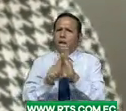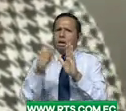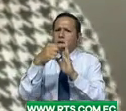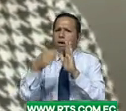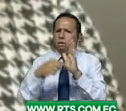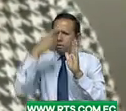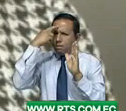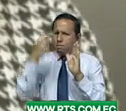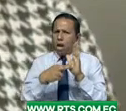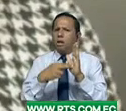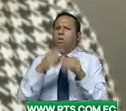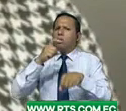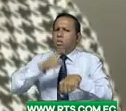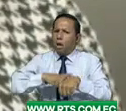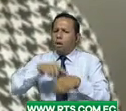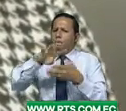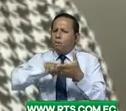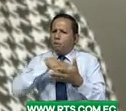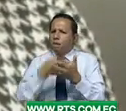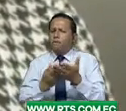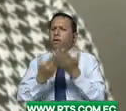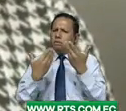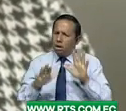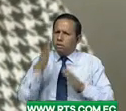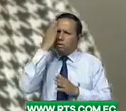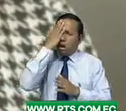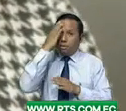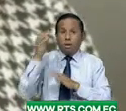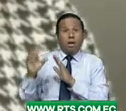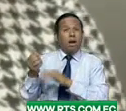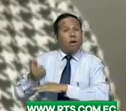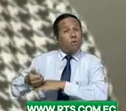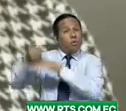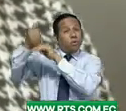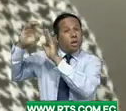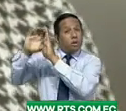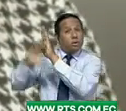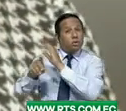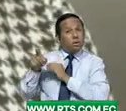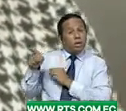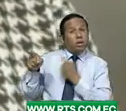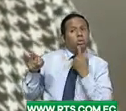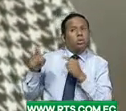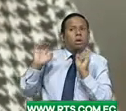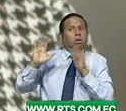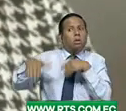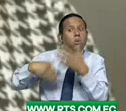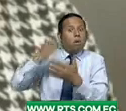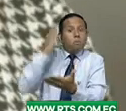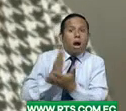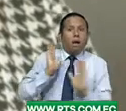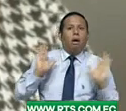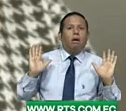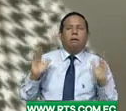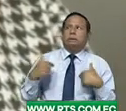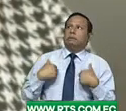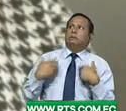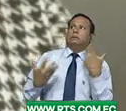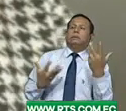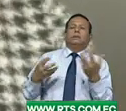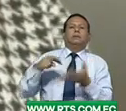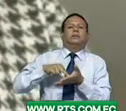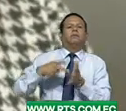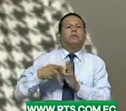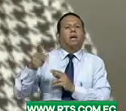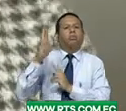de excepción y la Corte Constitucional en algún punto puede decir ya no más estados de excepción y no podemos contar con esta colaboración